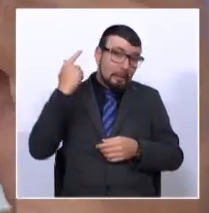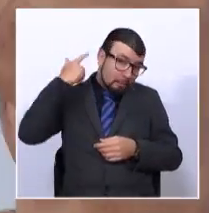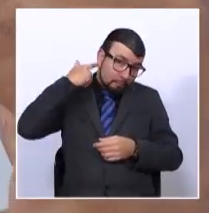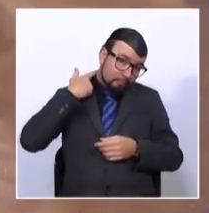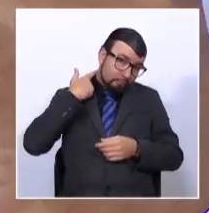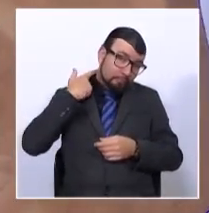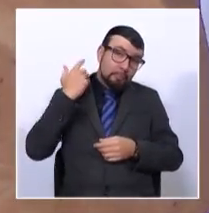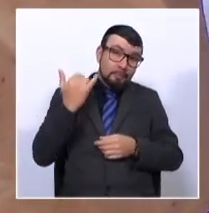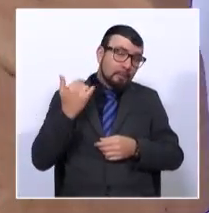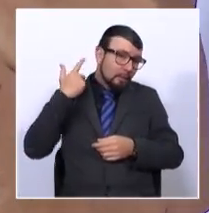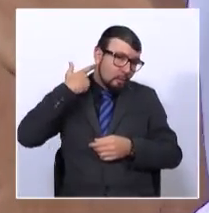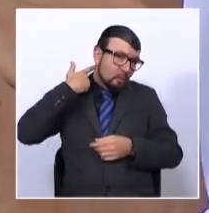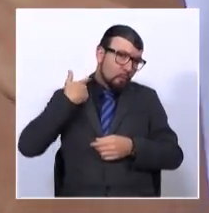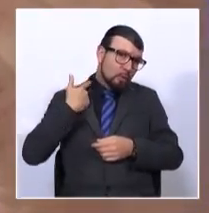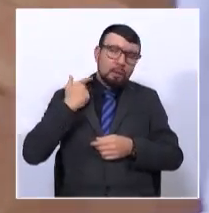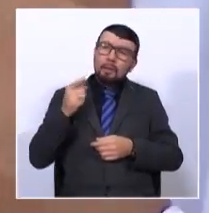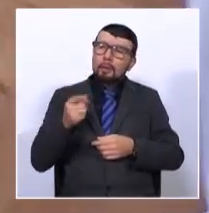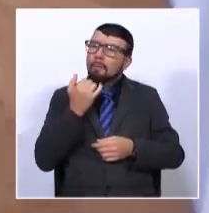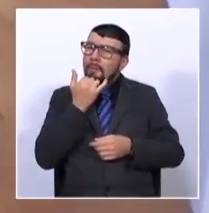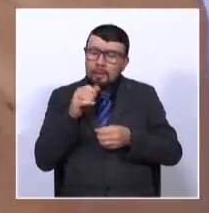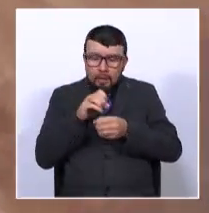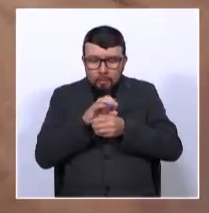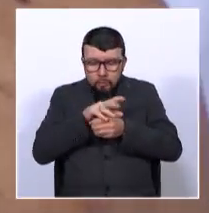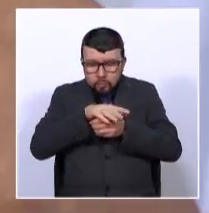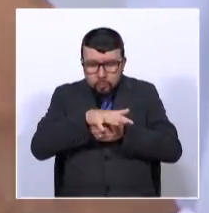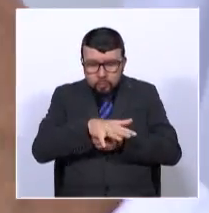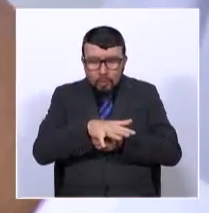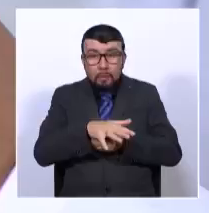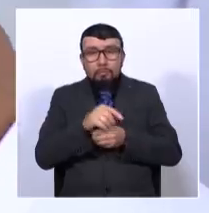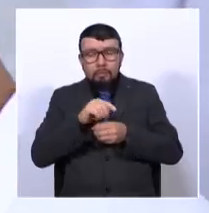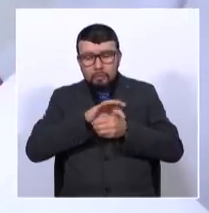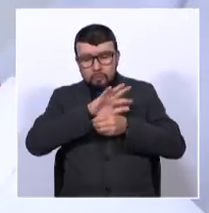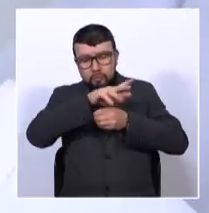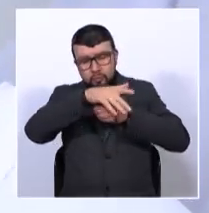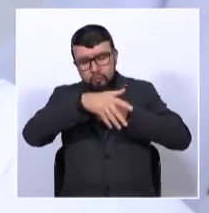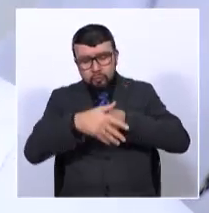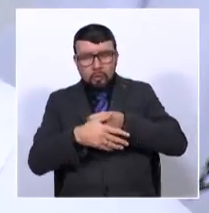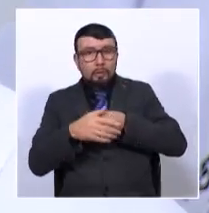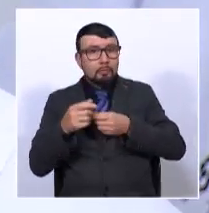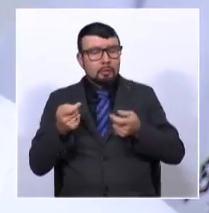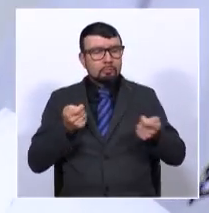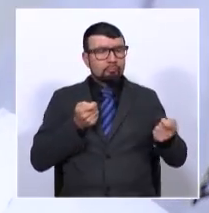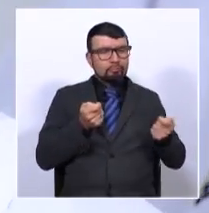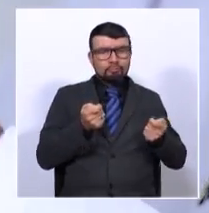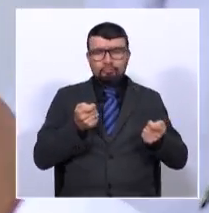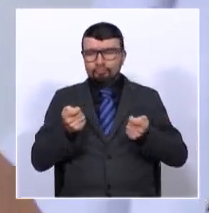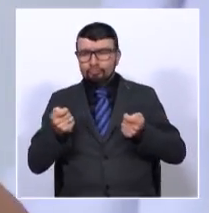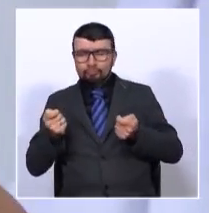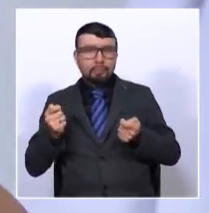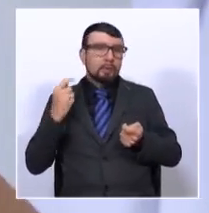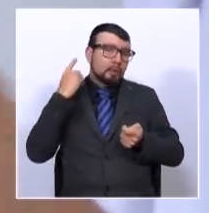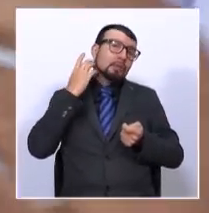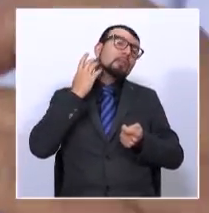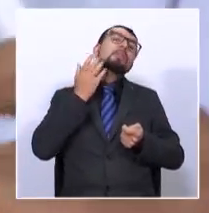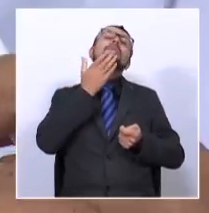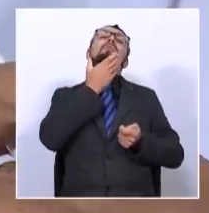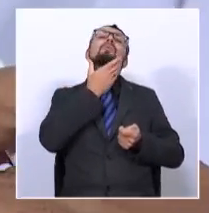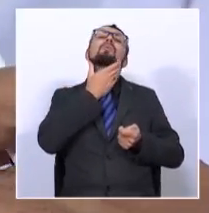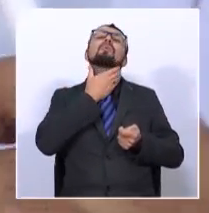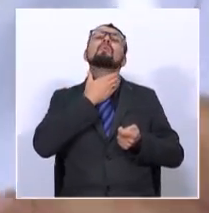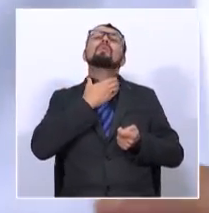cervical. Entonces estos nervios que salen de este sector van a trabajar, a inervar toda, va a trabajar la musculatura del